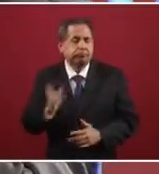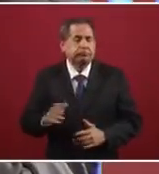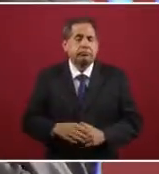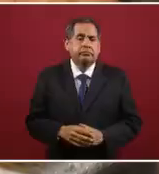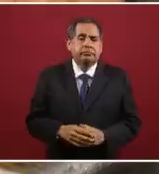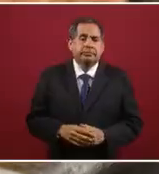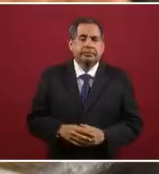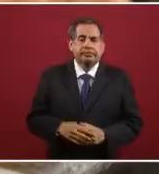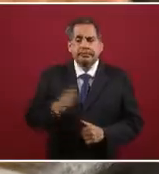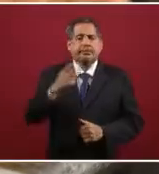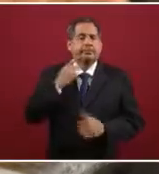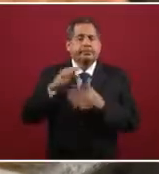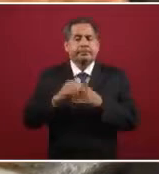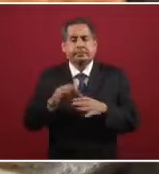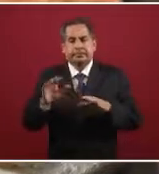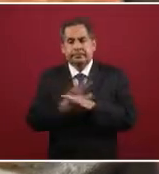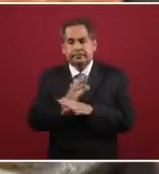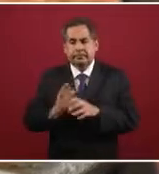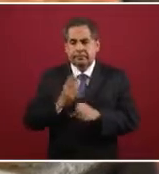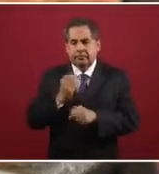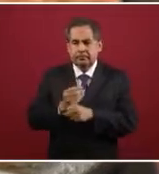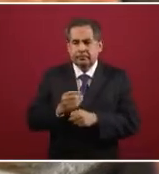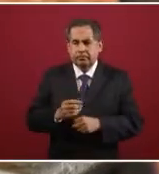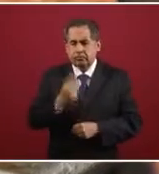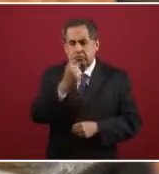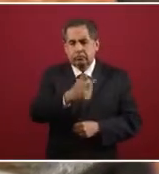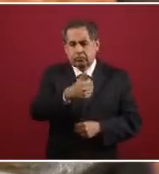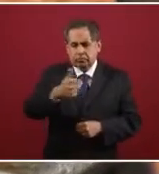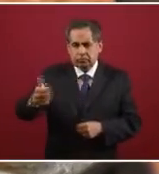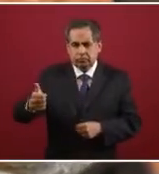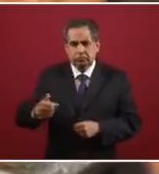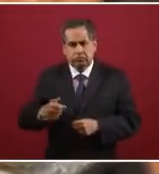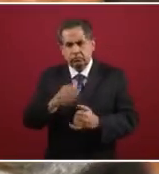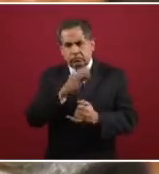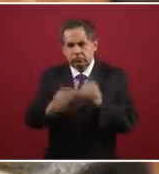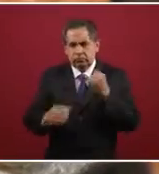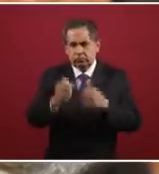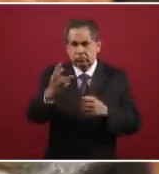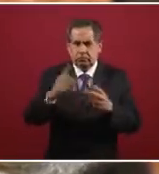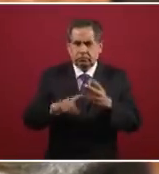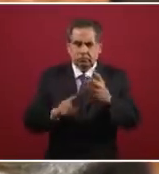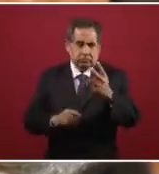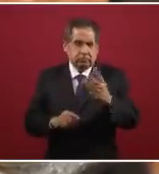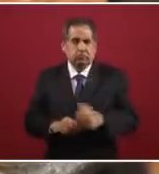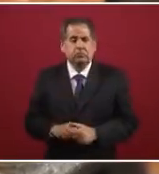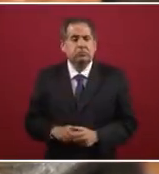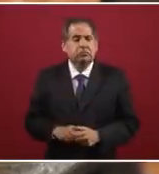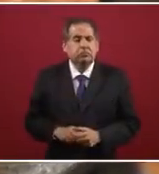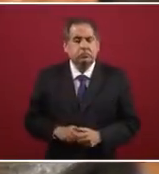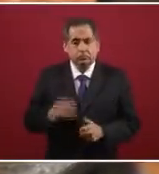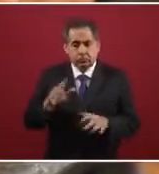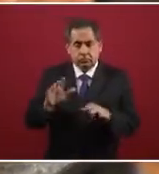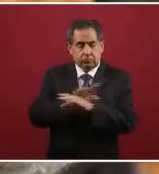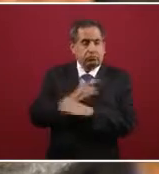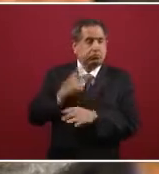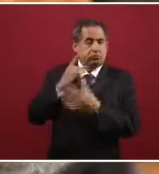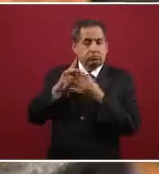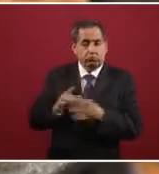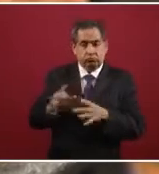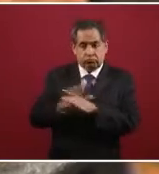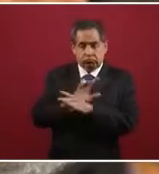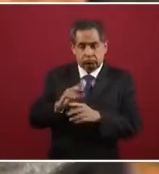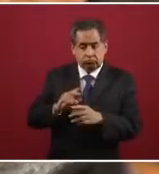cambio en la política migratoria en cuanto a los… Es una pregunta por cada quien, pero te la contesto esta última, llevas 3. ¿Hay un cambio en la política migratoria